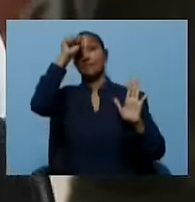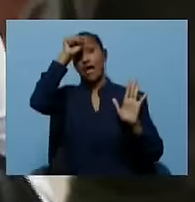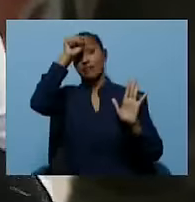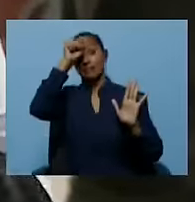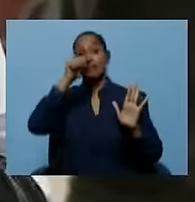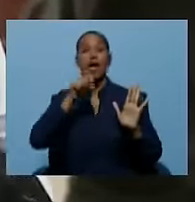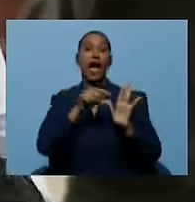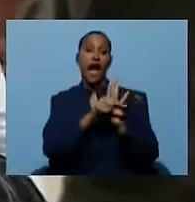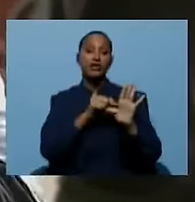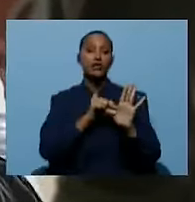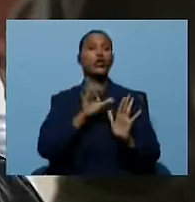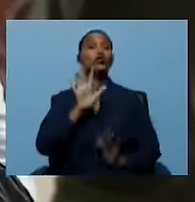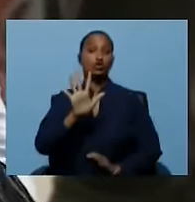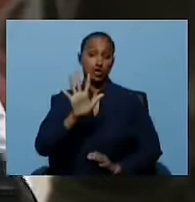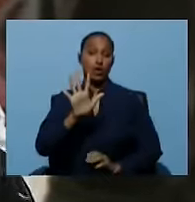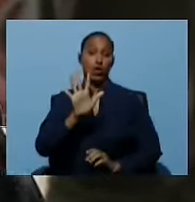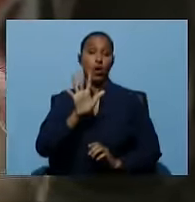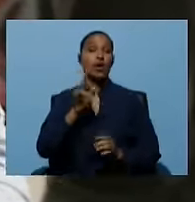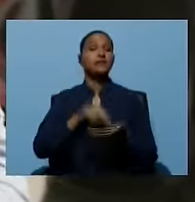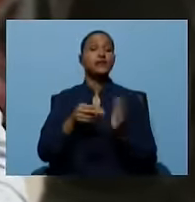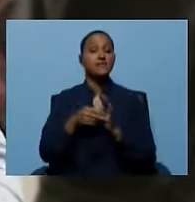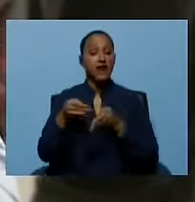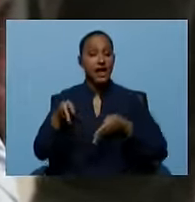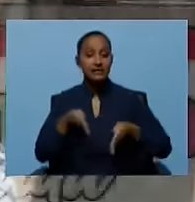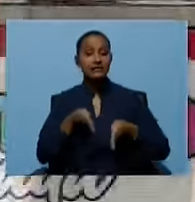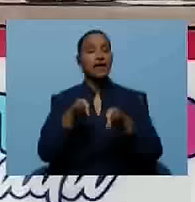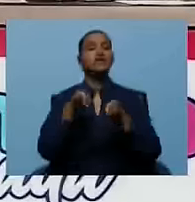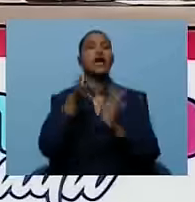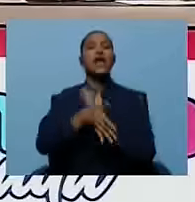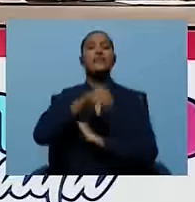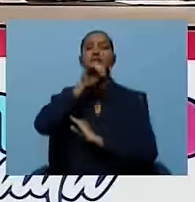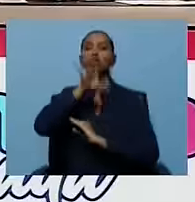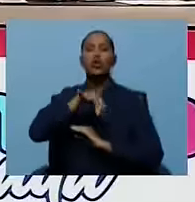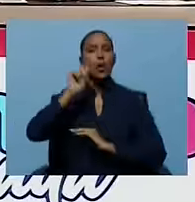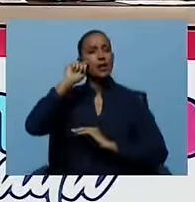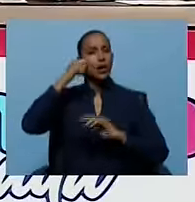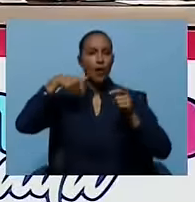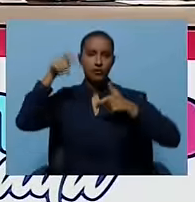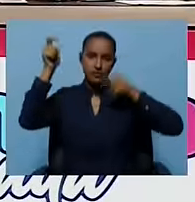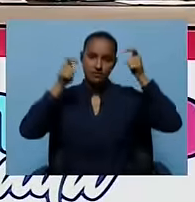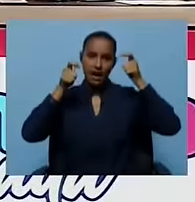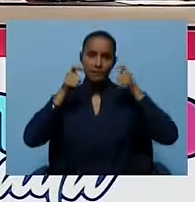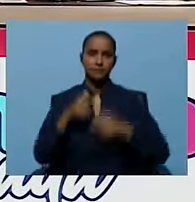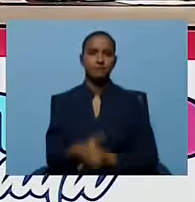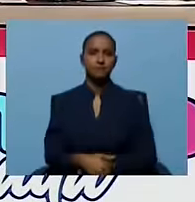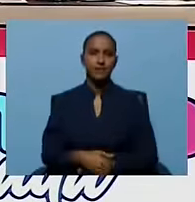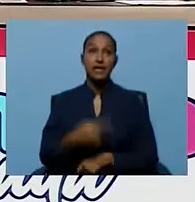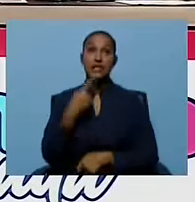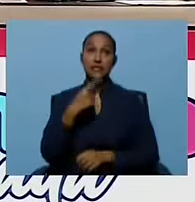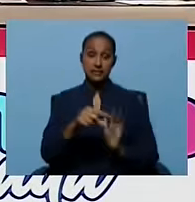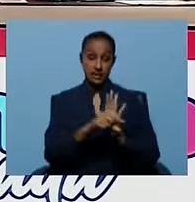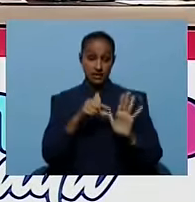es la esencia del camino y del legado de Chávez. Y el artículo 5 dice, la soberanía